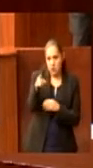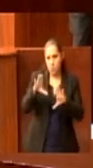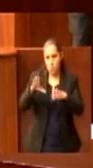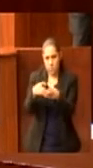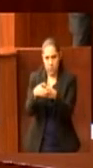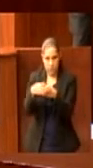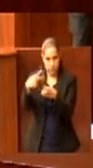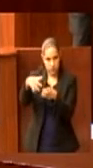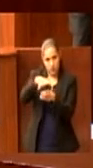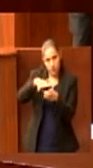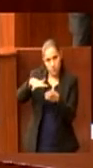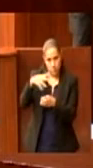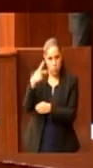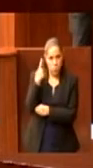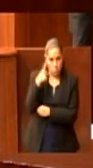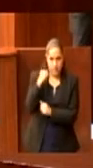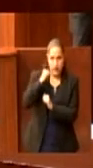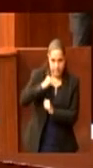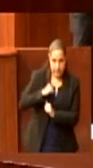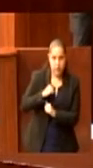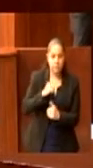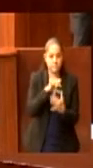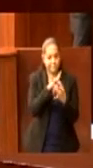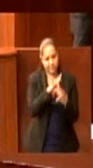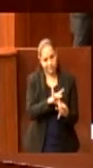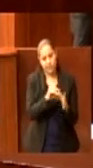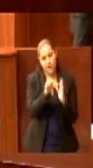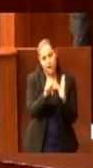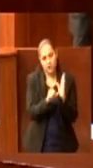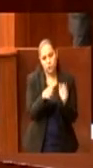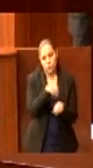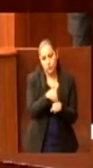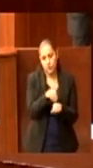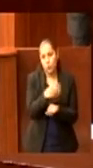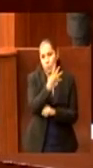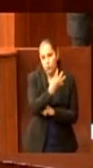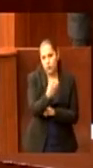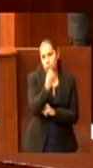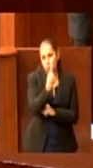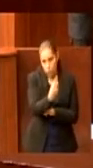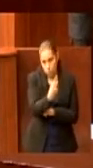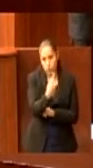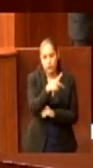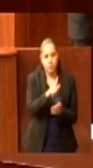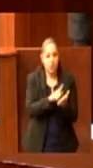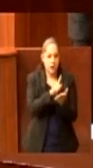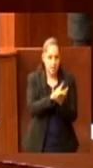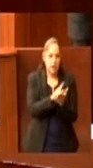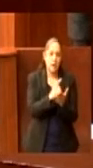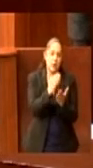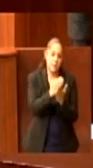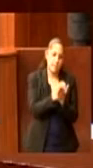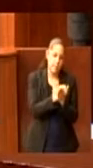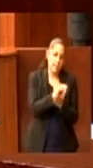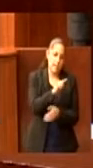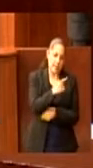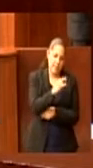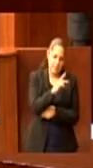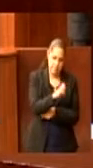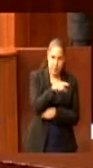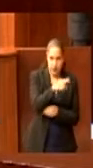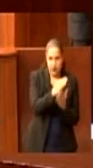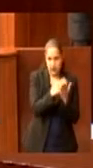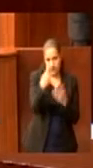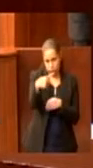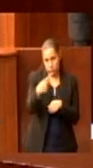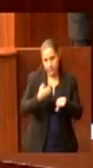en términos de lo dispuesto del artículo en el artículo 401 del código de instituciones y procedimientos electorales de